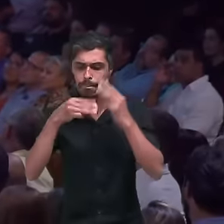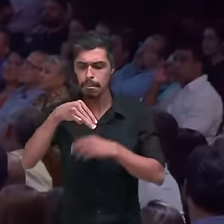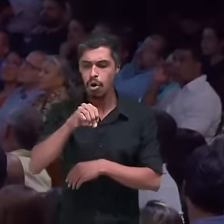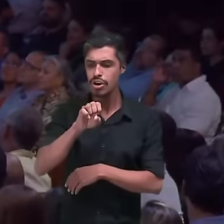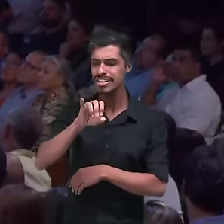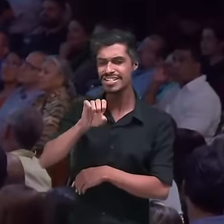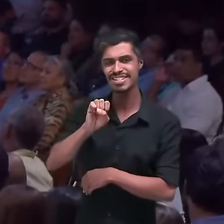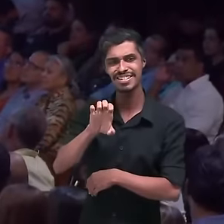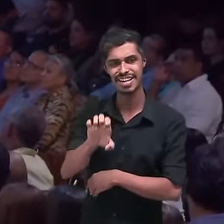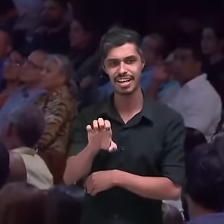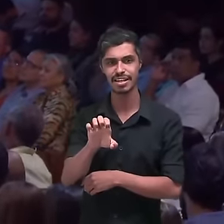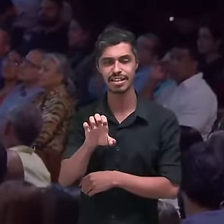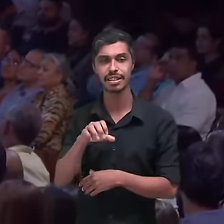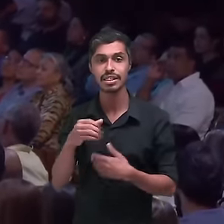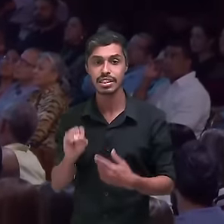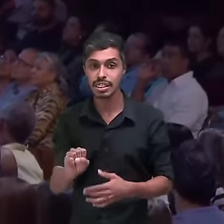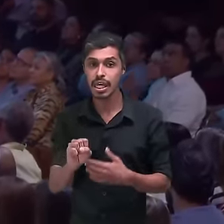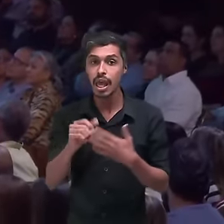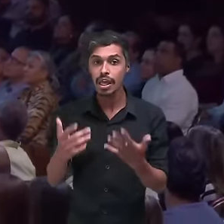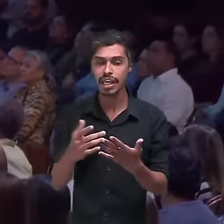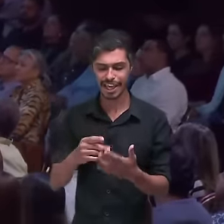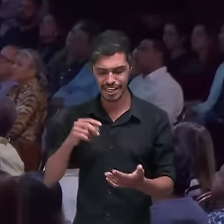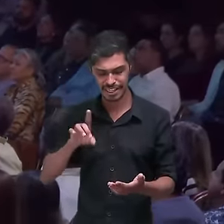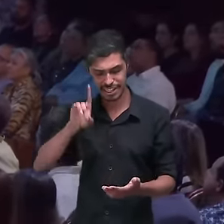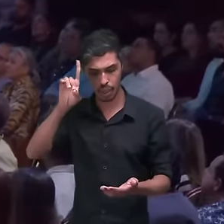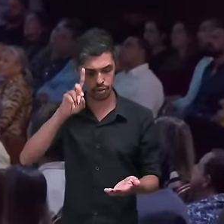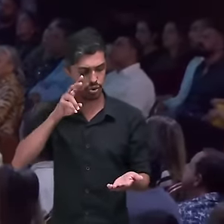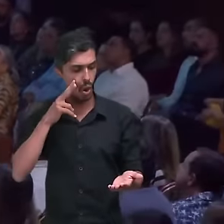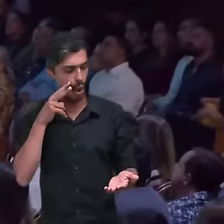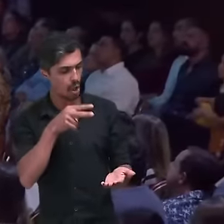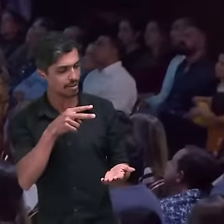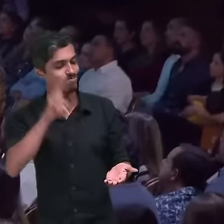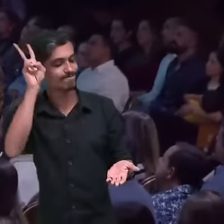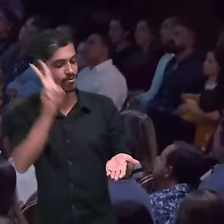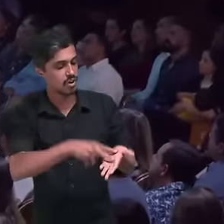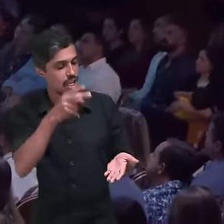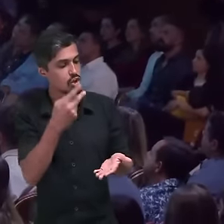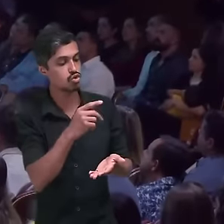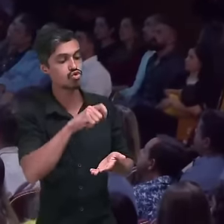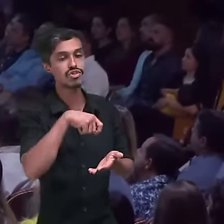Dios valida el nombre que a fila de Faraón colocó.